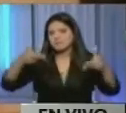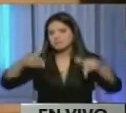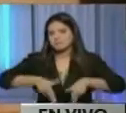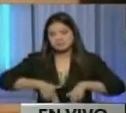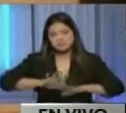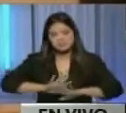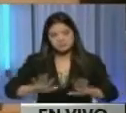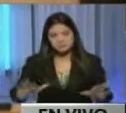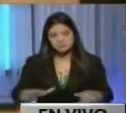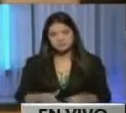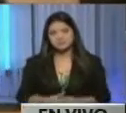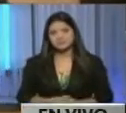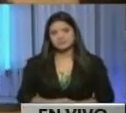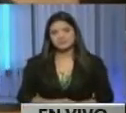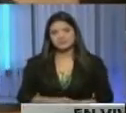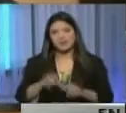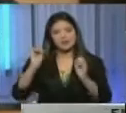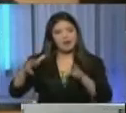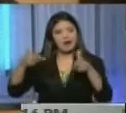y dejación de las armas.